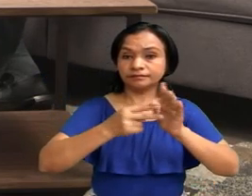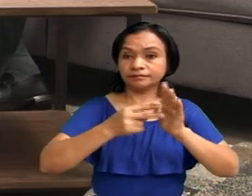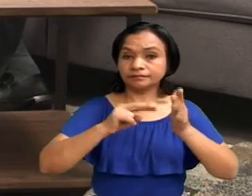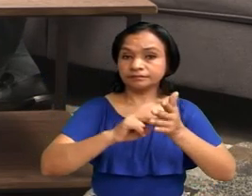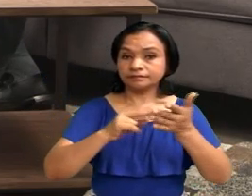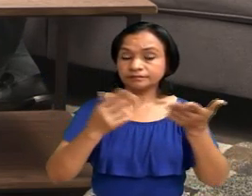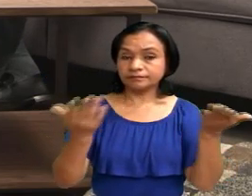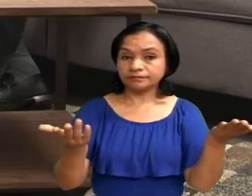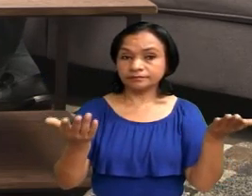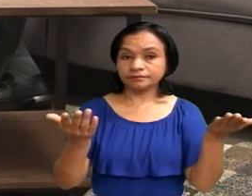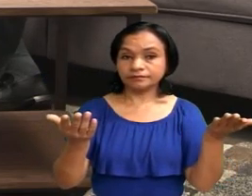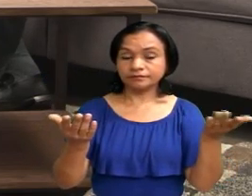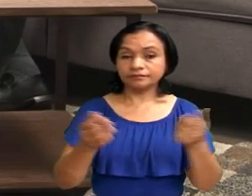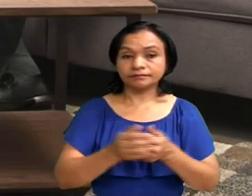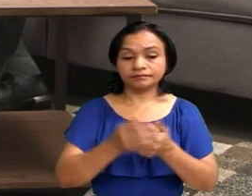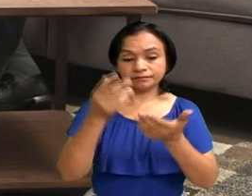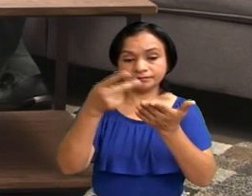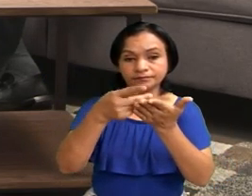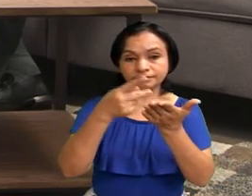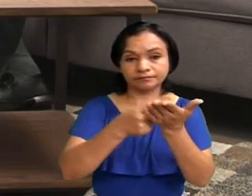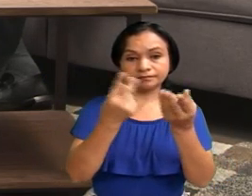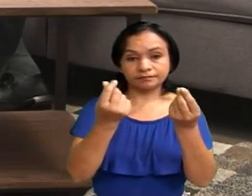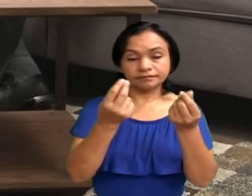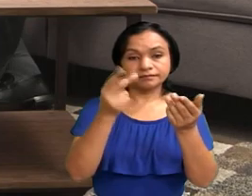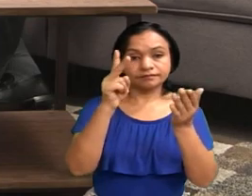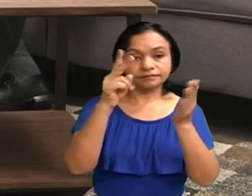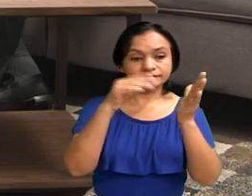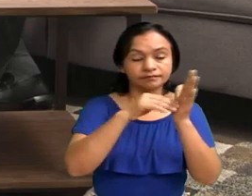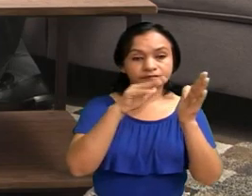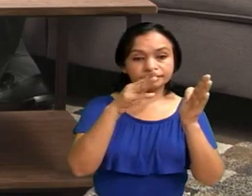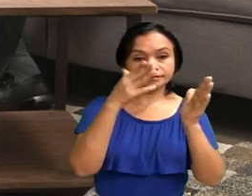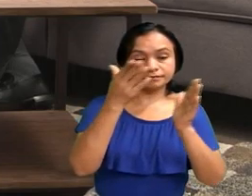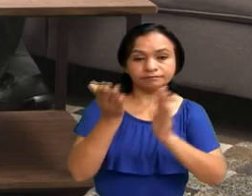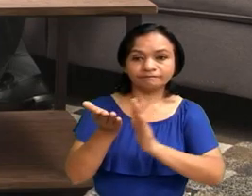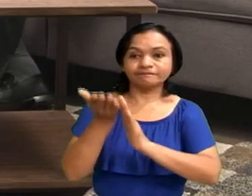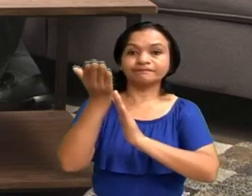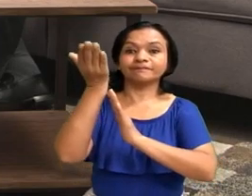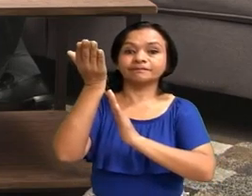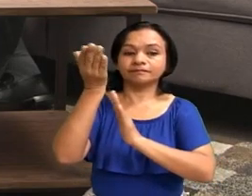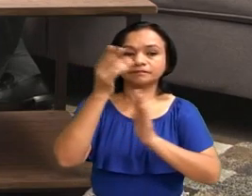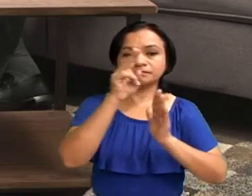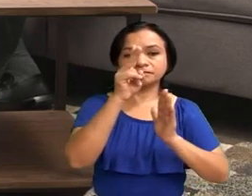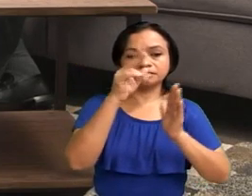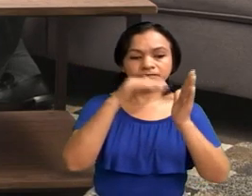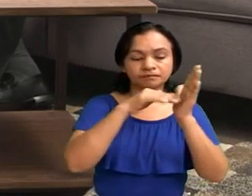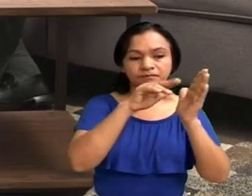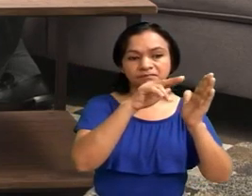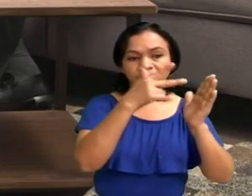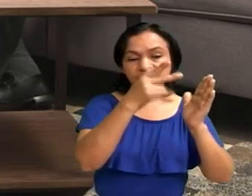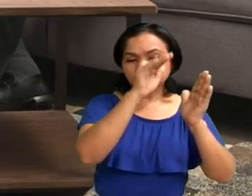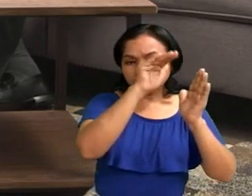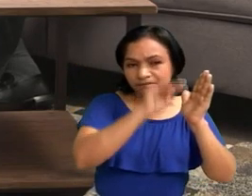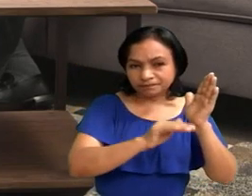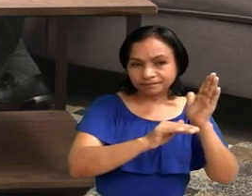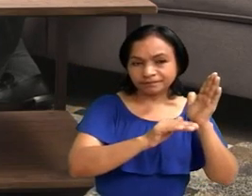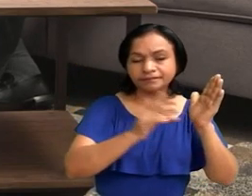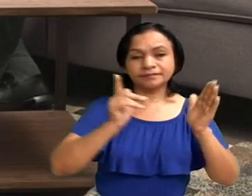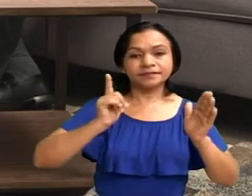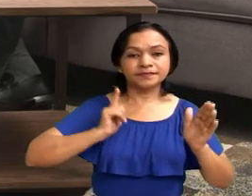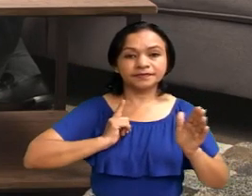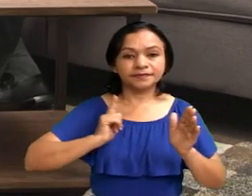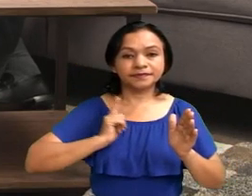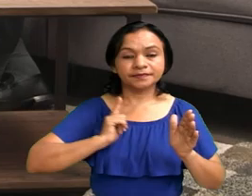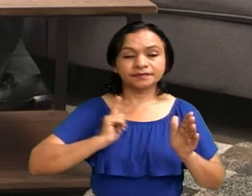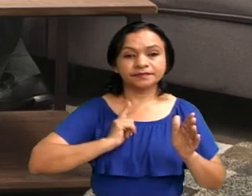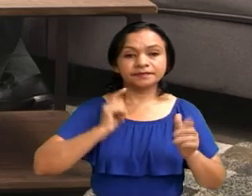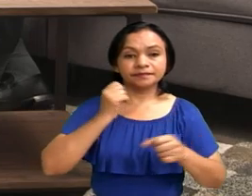que el presupuesto 2019 es superior al que ejecutamos en el 2018. 2018 tenemos